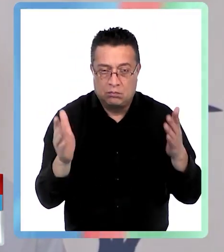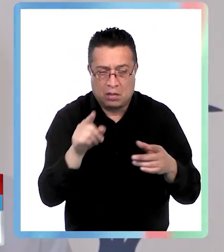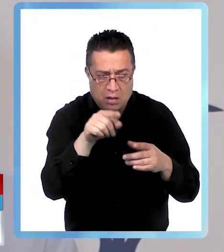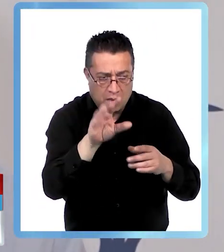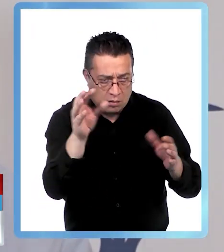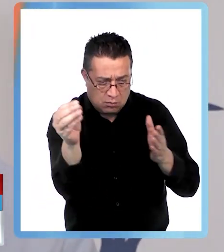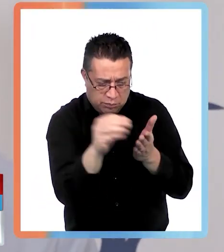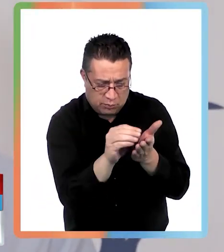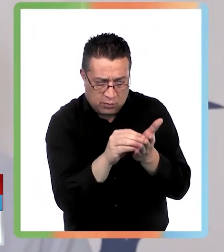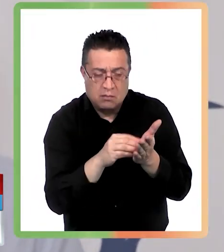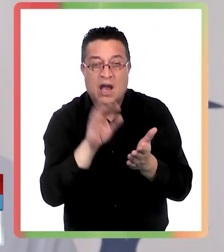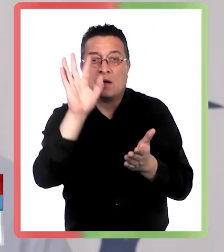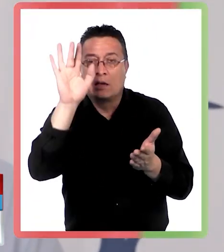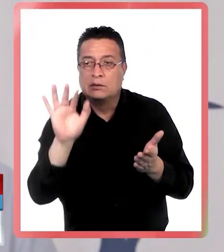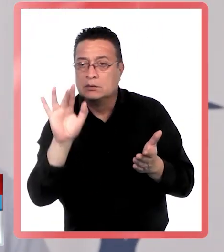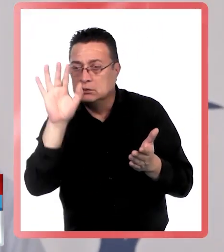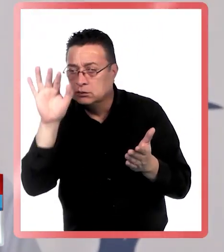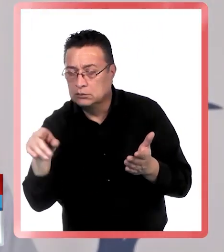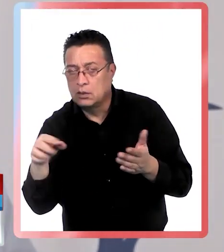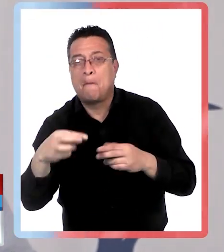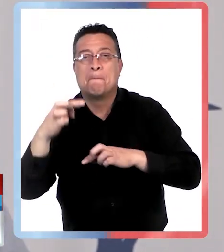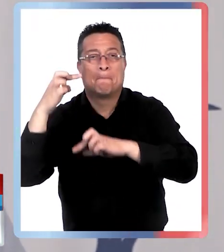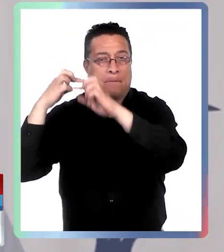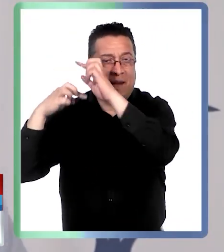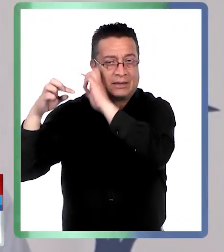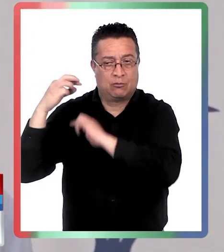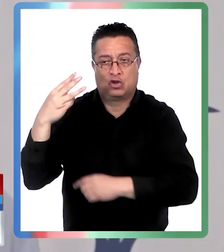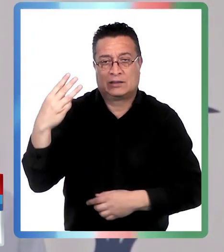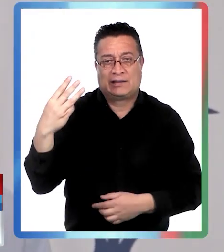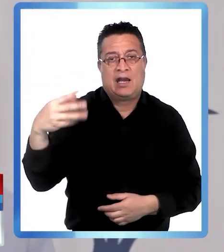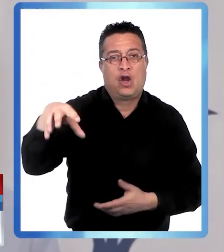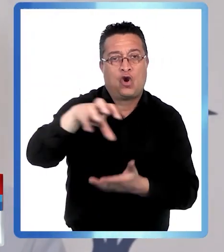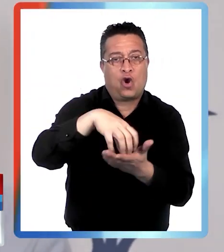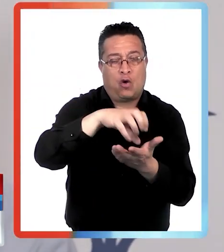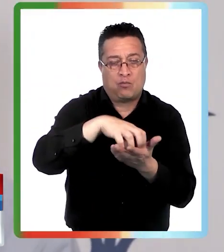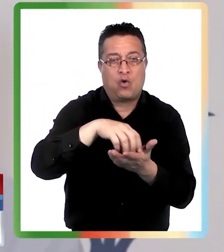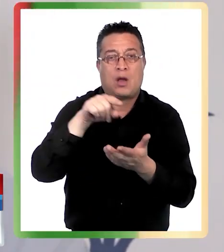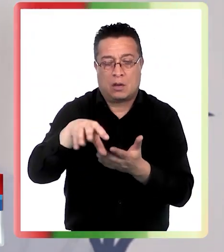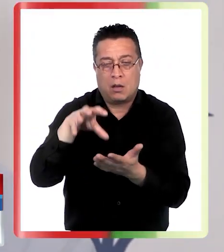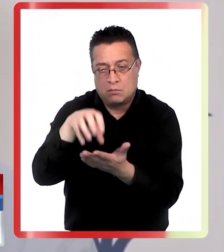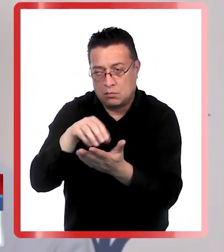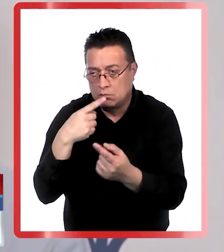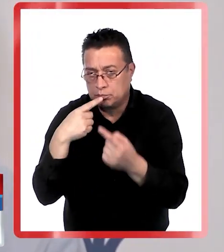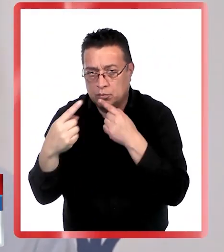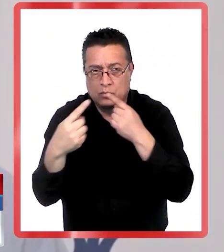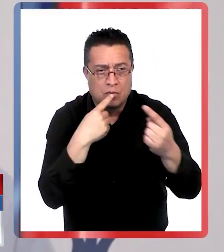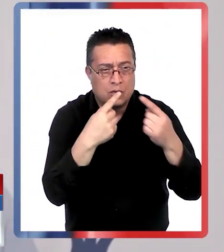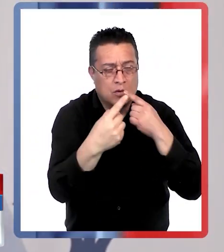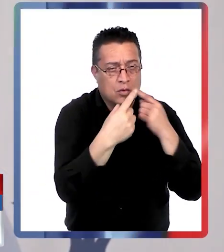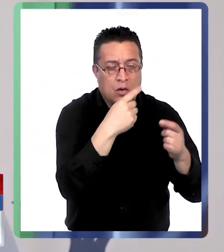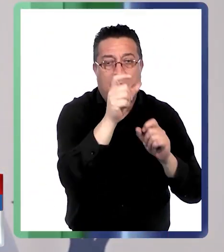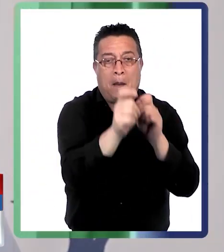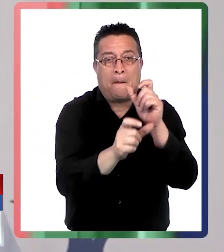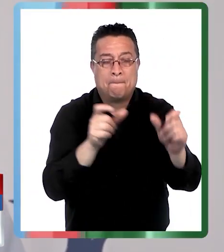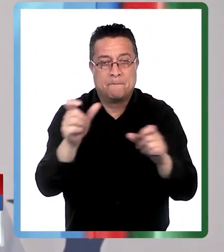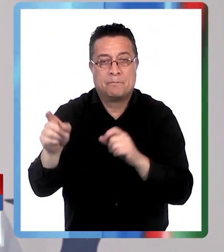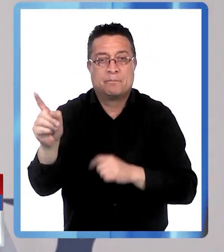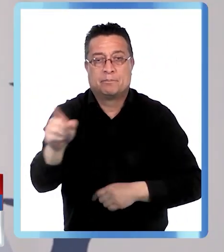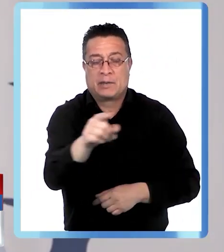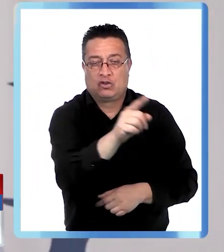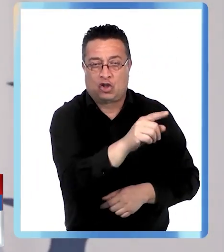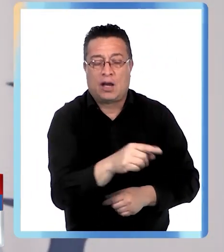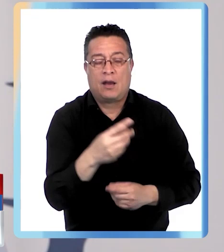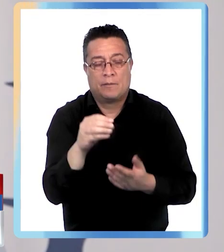caracterizar el patrimonio de estas tres comunas mediantes mateadas donde entrevistamos a personas